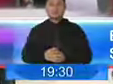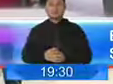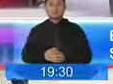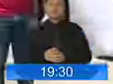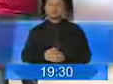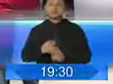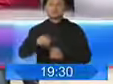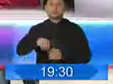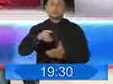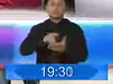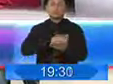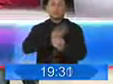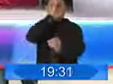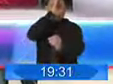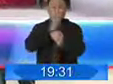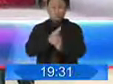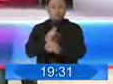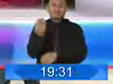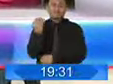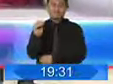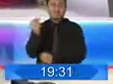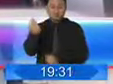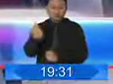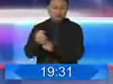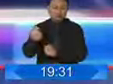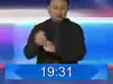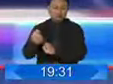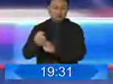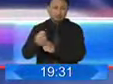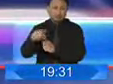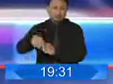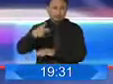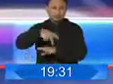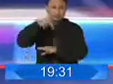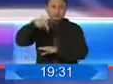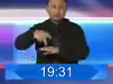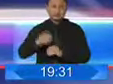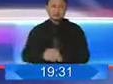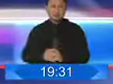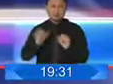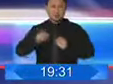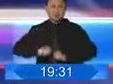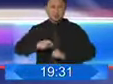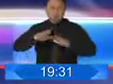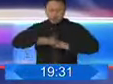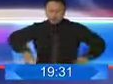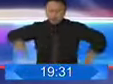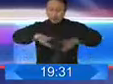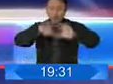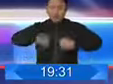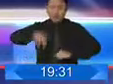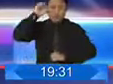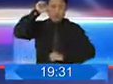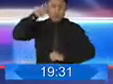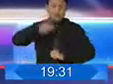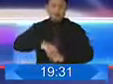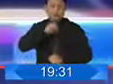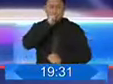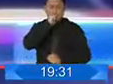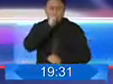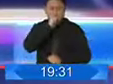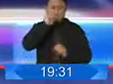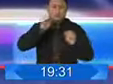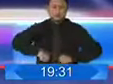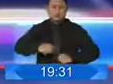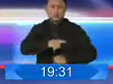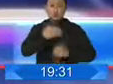objetivo del proyecto es incentivar a los jóvenes talentos musicales de la provincia de Pichincha a tener estos espacios de expresión para que puedan demostrar su